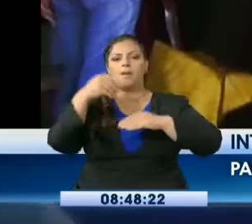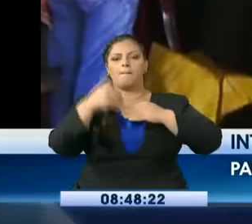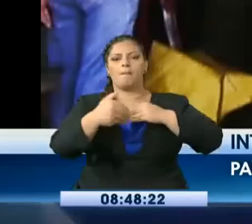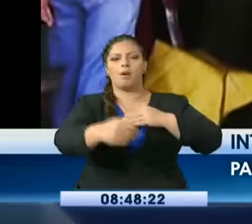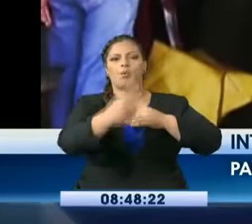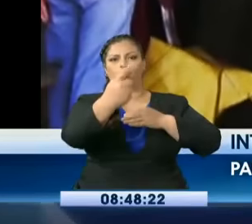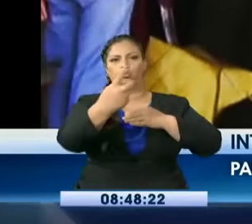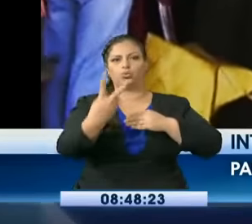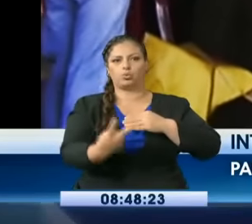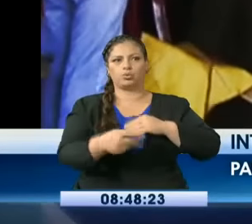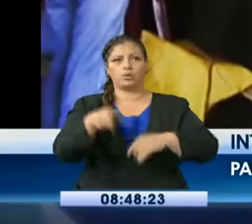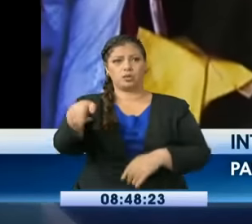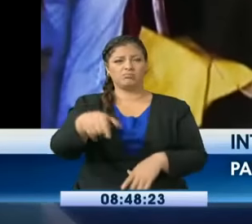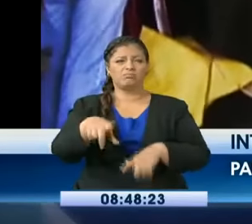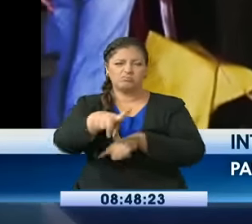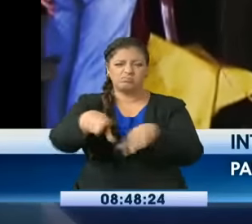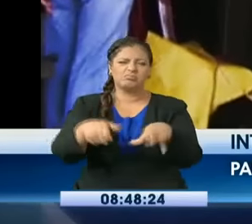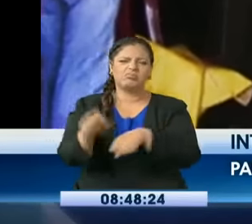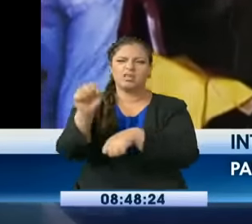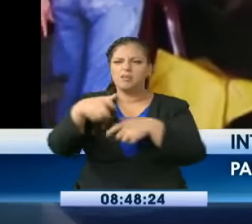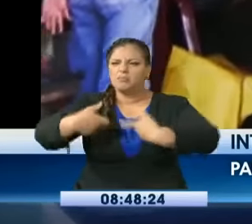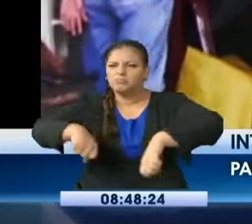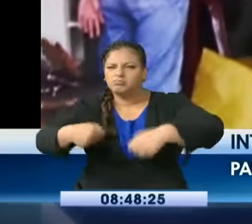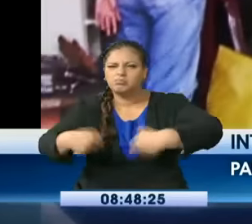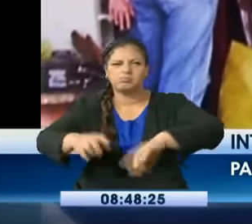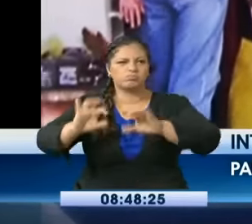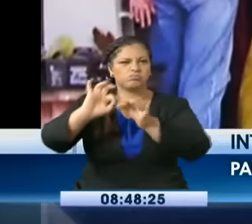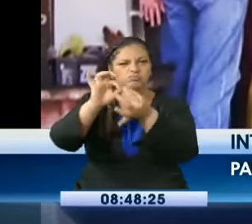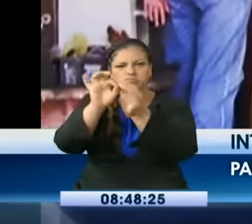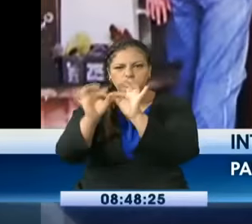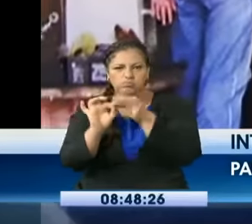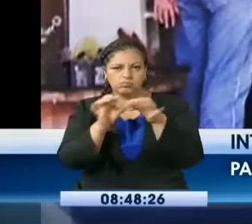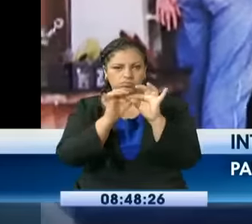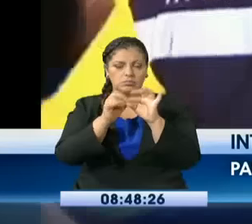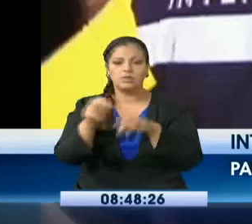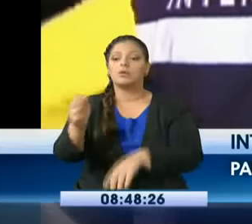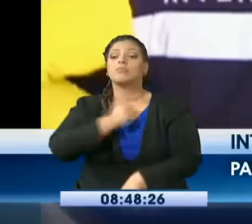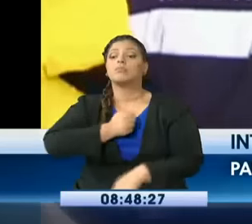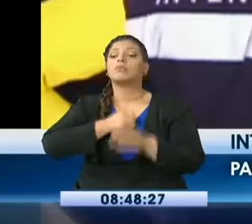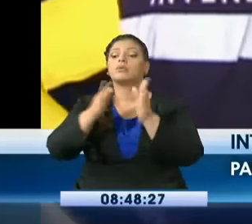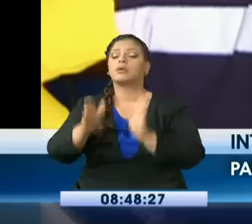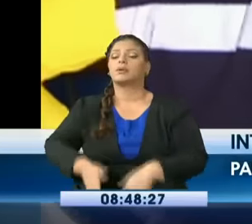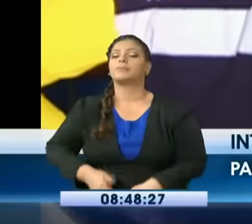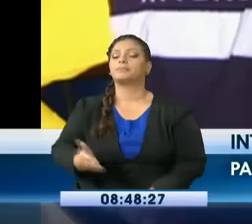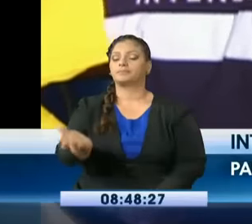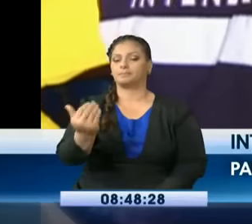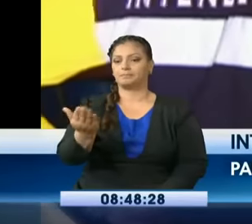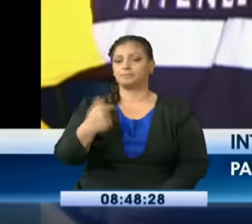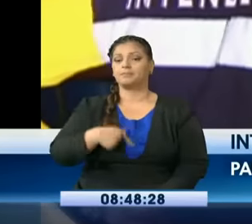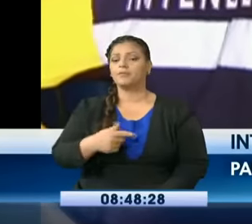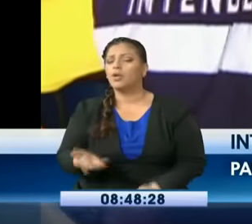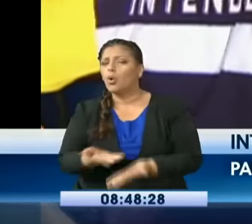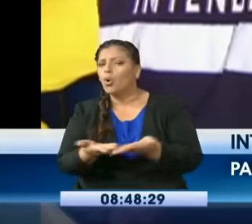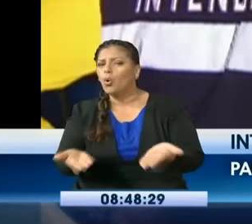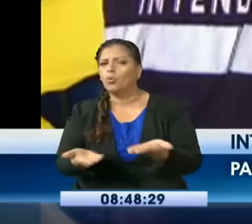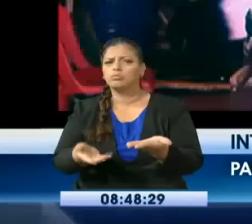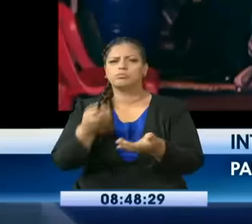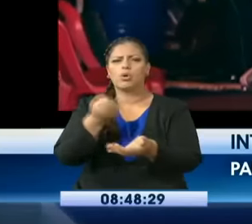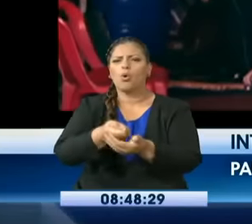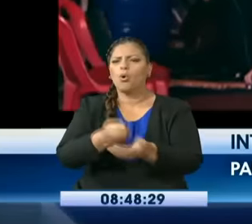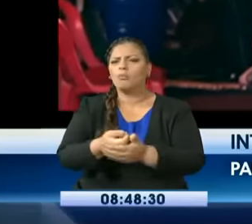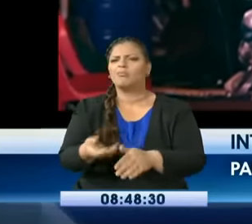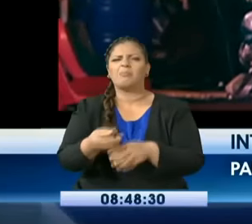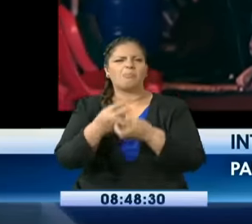a verificar si sus propietarios tenían toda la documentación en regla. Específicamente en los mitos de inseguridad.